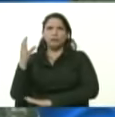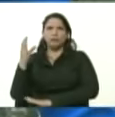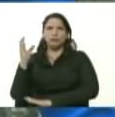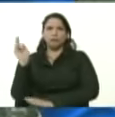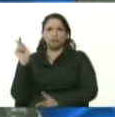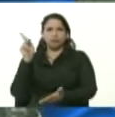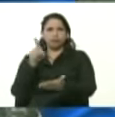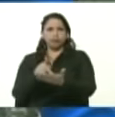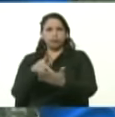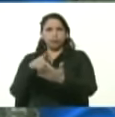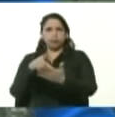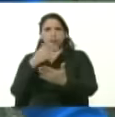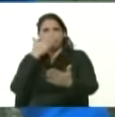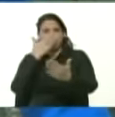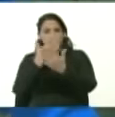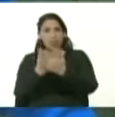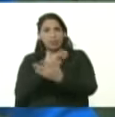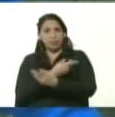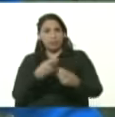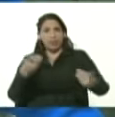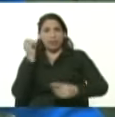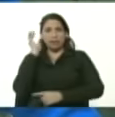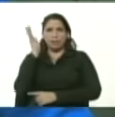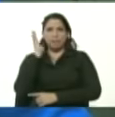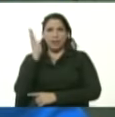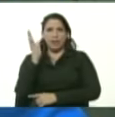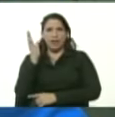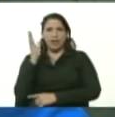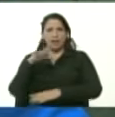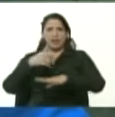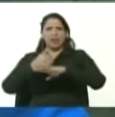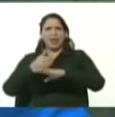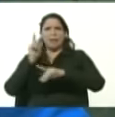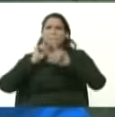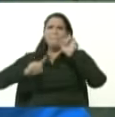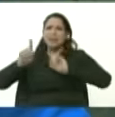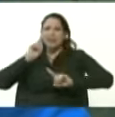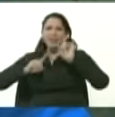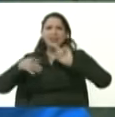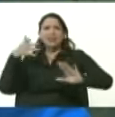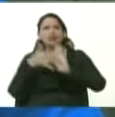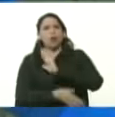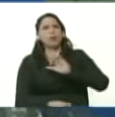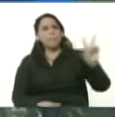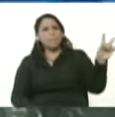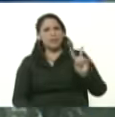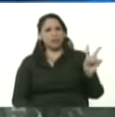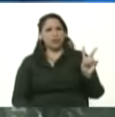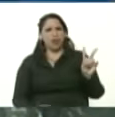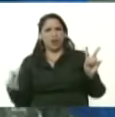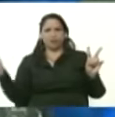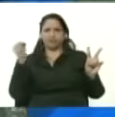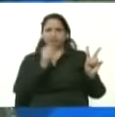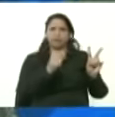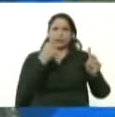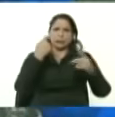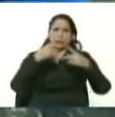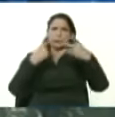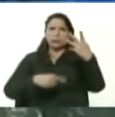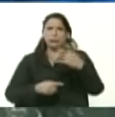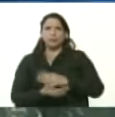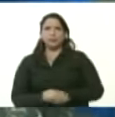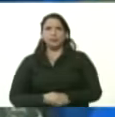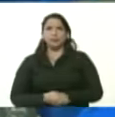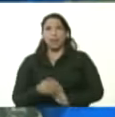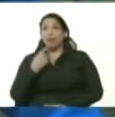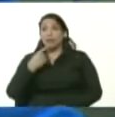ante esta digna Asamblea General para mentir sobre Venezuela. y trajo aquí una serie, un material, que